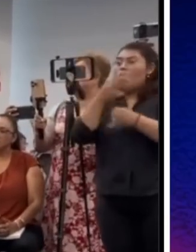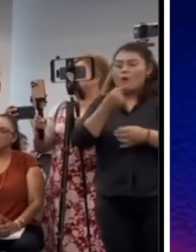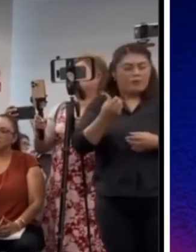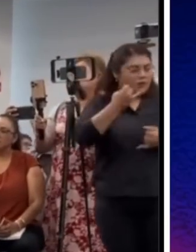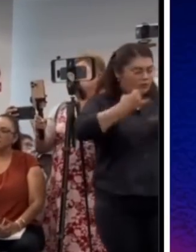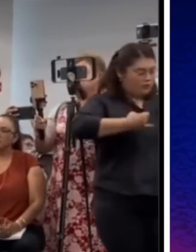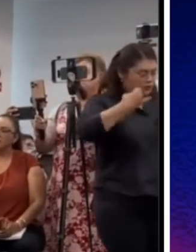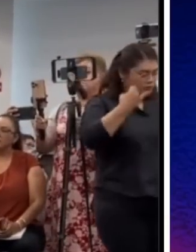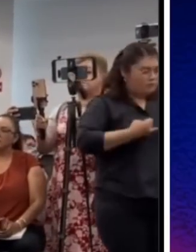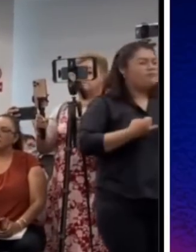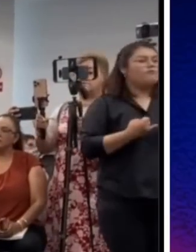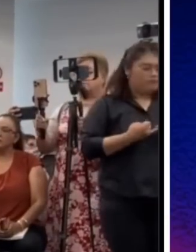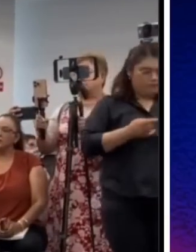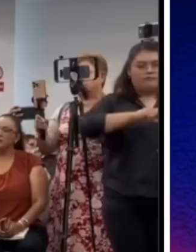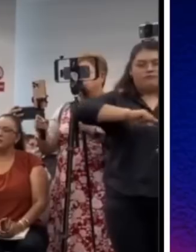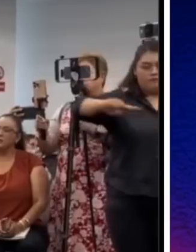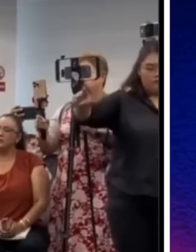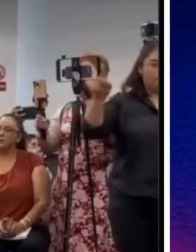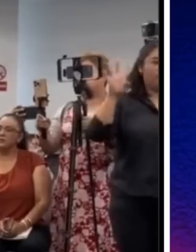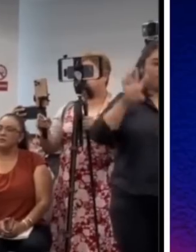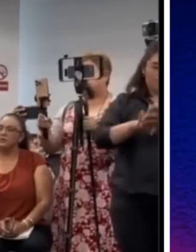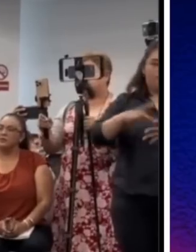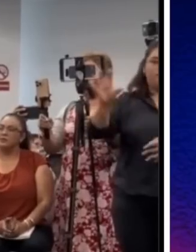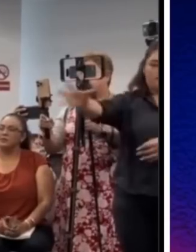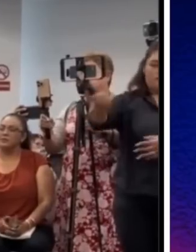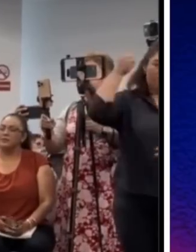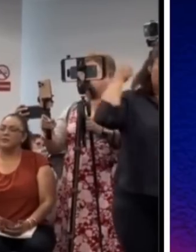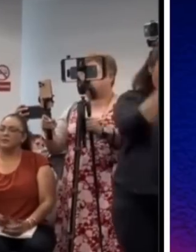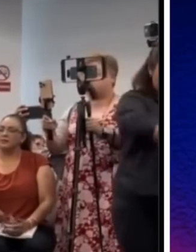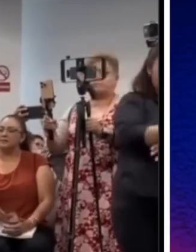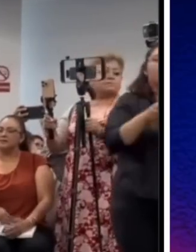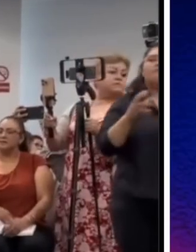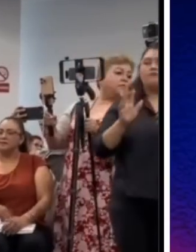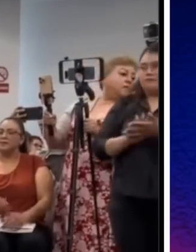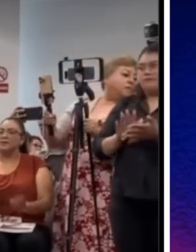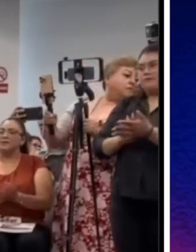abre una orden de aprehensión y el día de ayer es detenido.